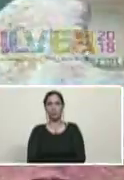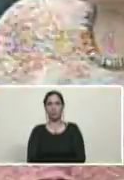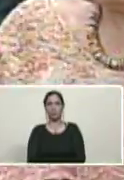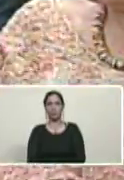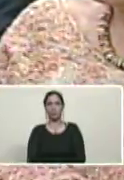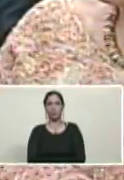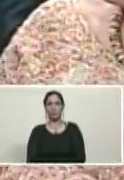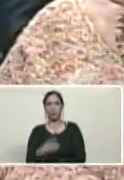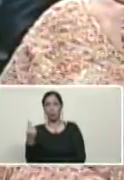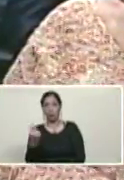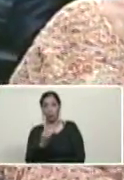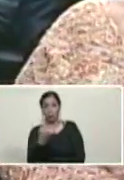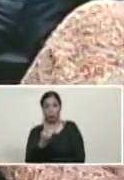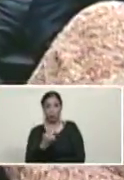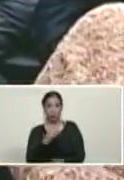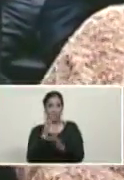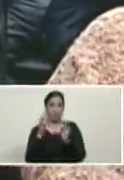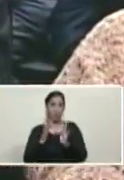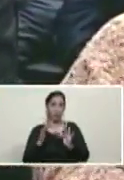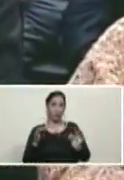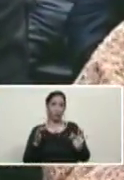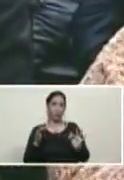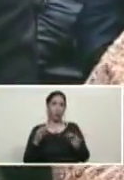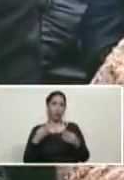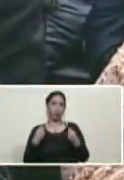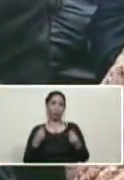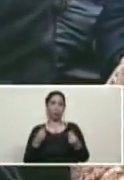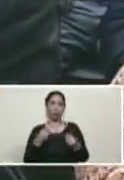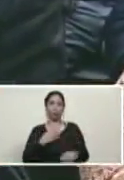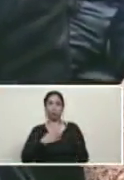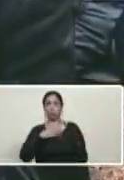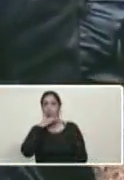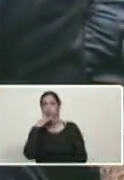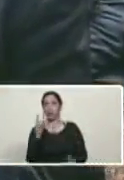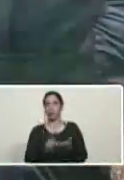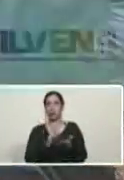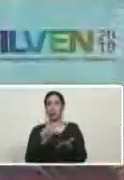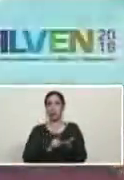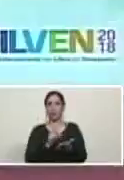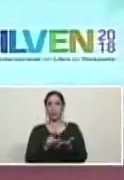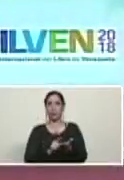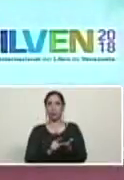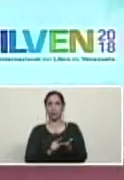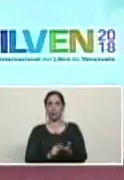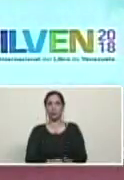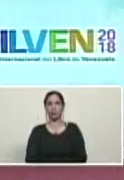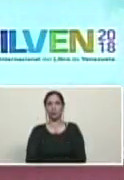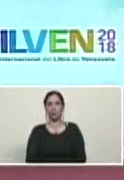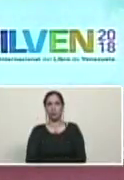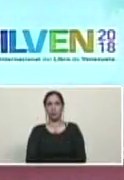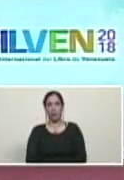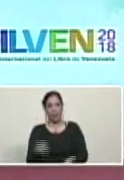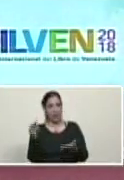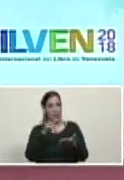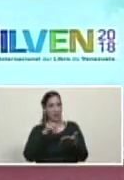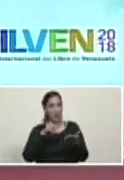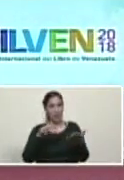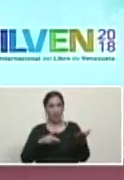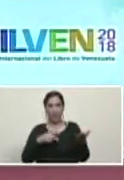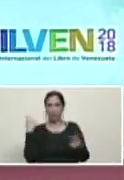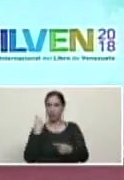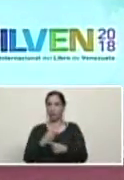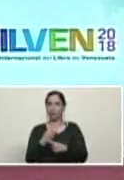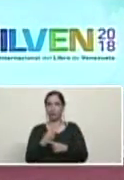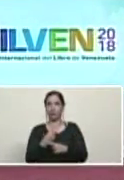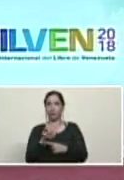opción, Ernesto, cuando uno está rodeado de libros, es rendirse, pues, y leérselos todos. Aquí está